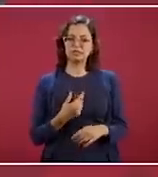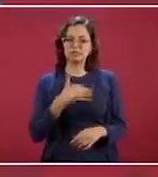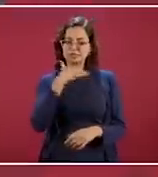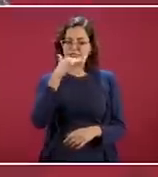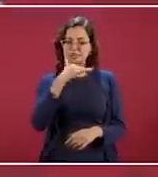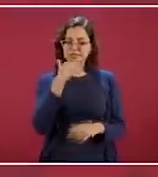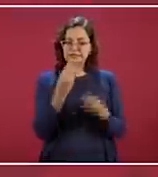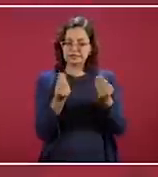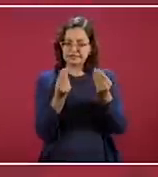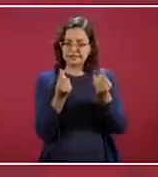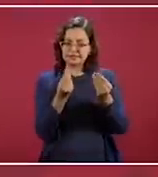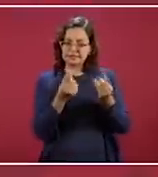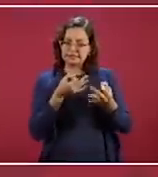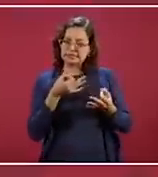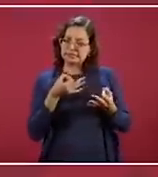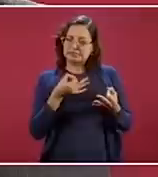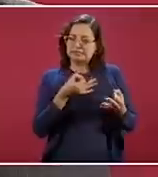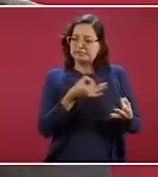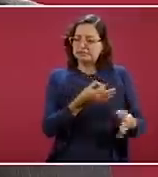del dinero,